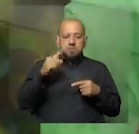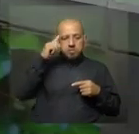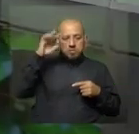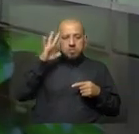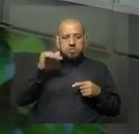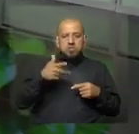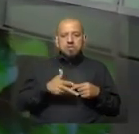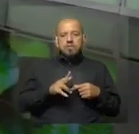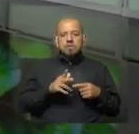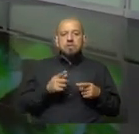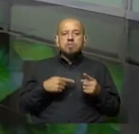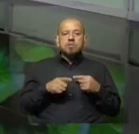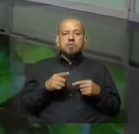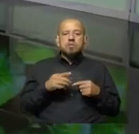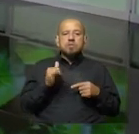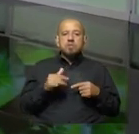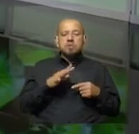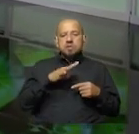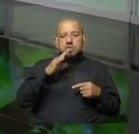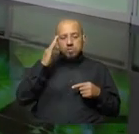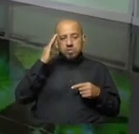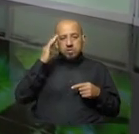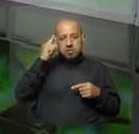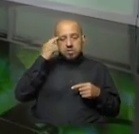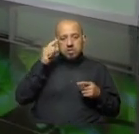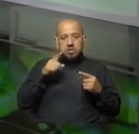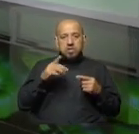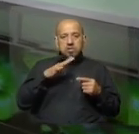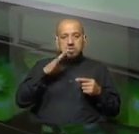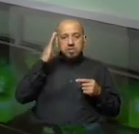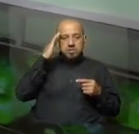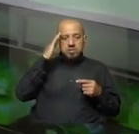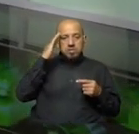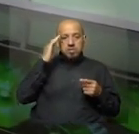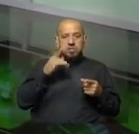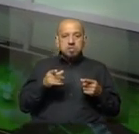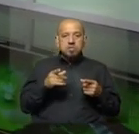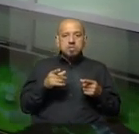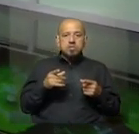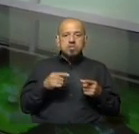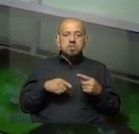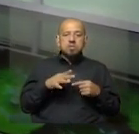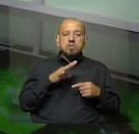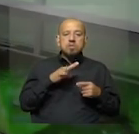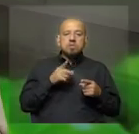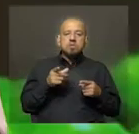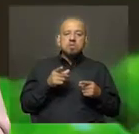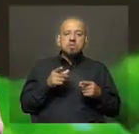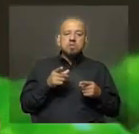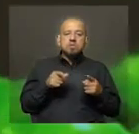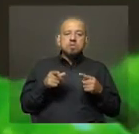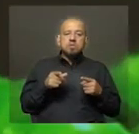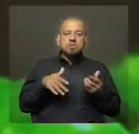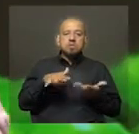fechas puntuales, pero sí tener una idea, bueno. La gente que sabe de esto, los meteorólogos, anuncian que esta situación